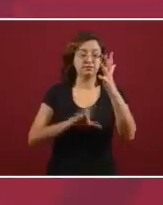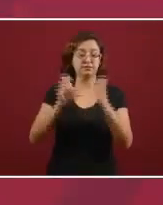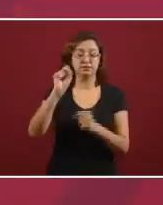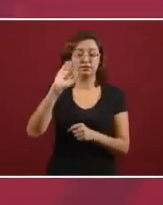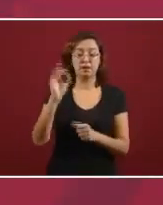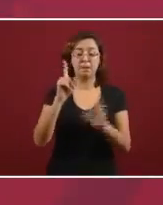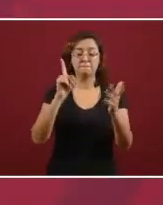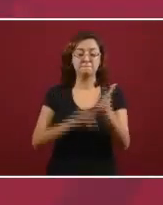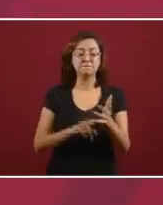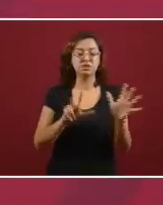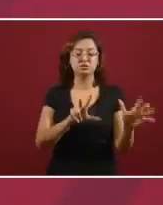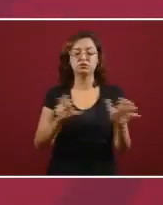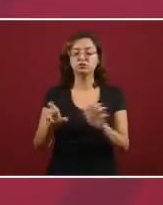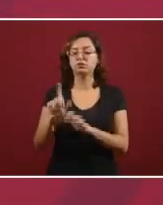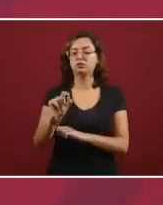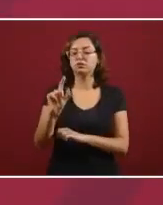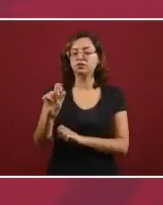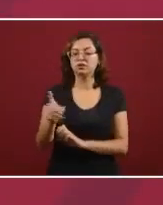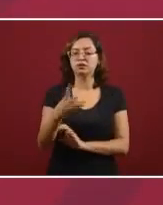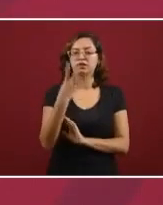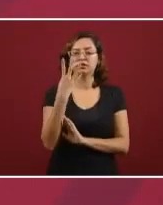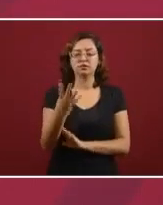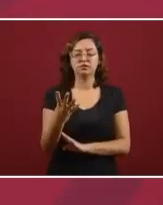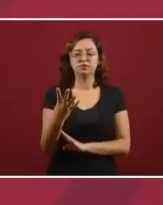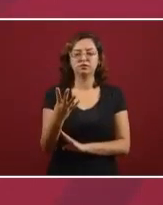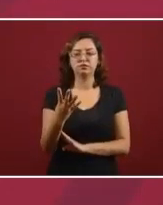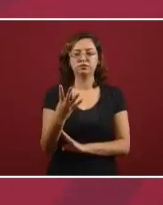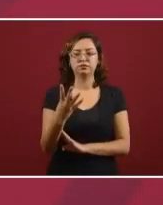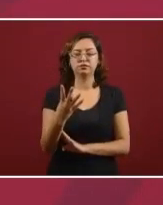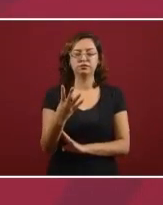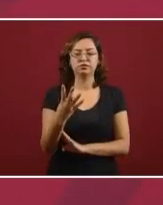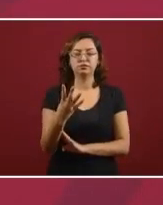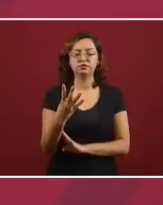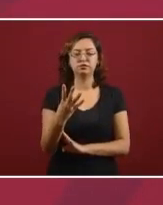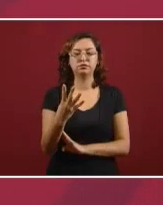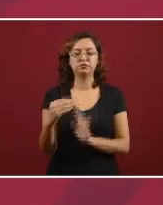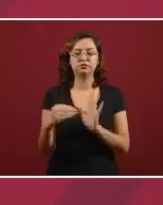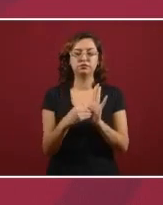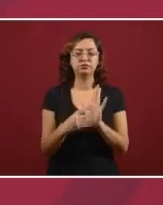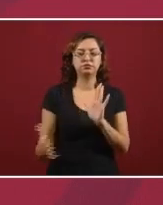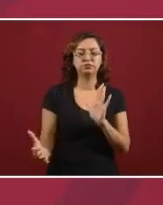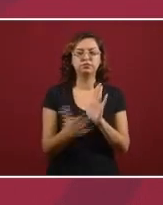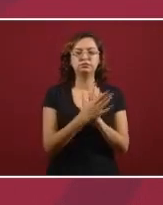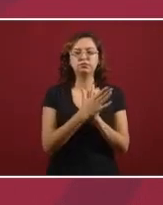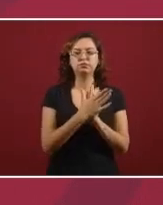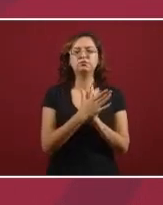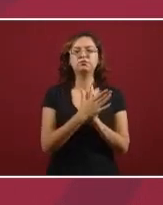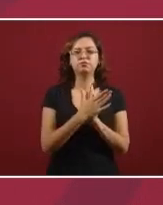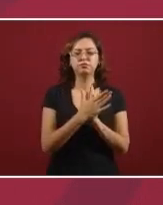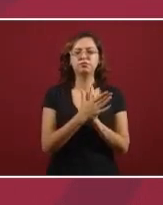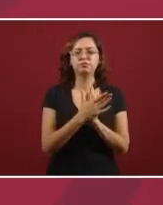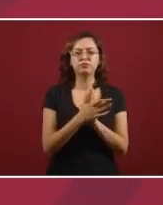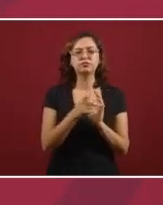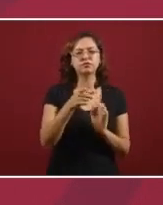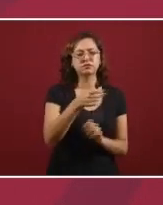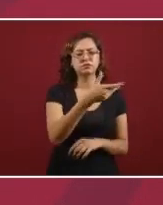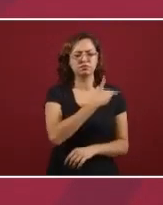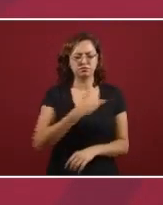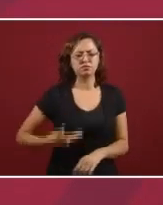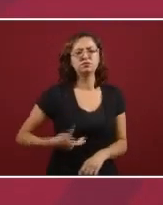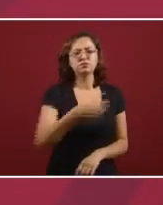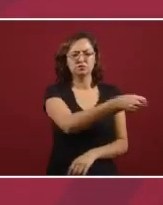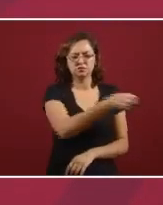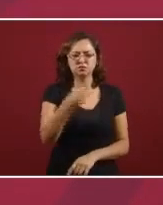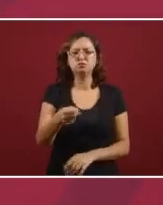de 1824, se estableció que podía ser juzgado el presidente